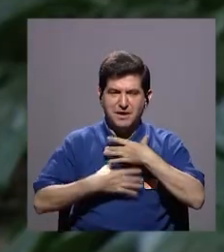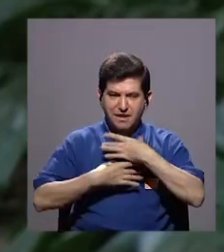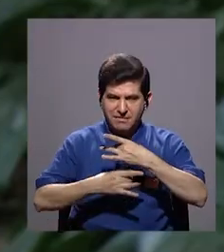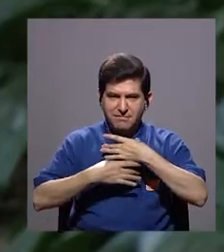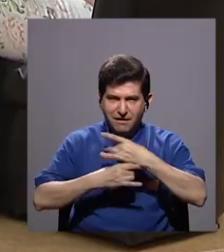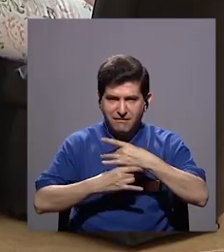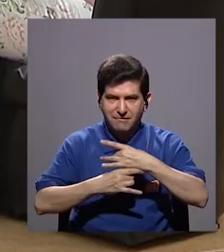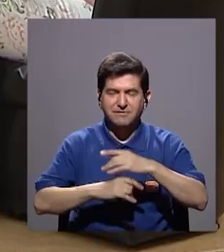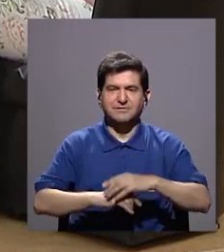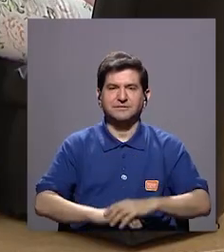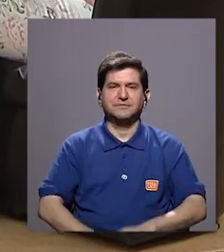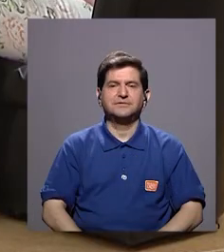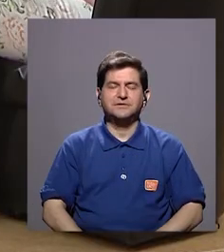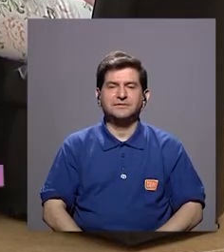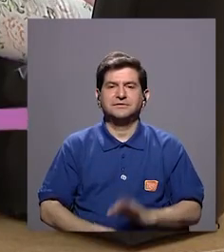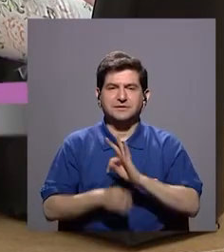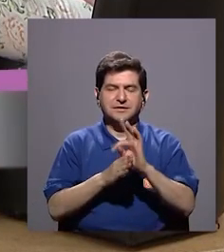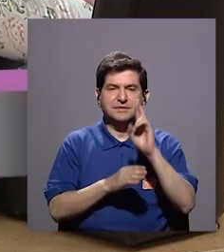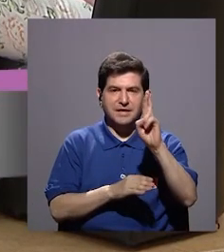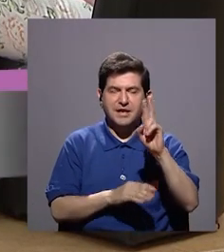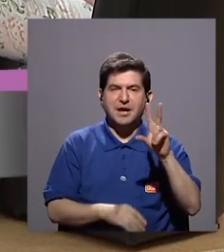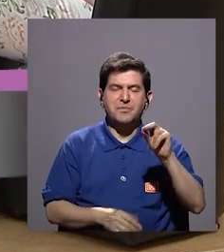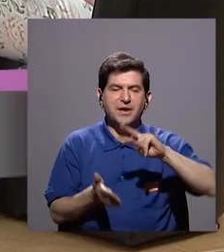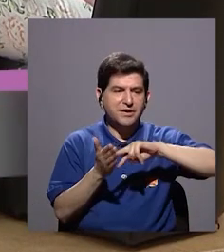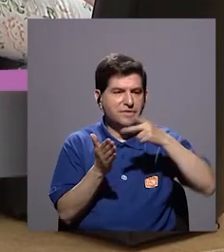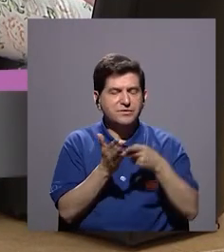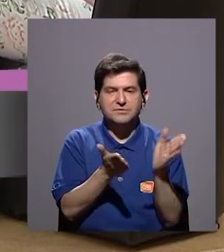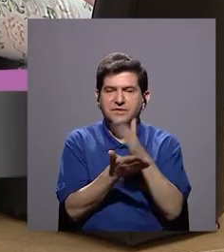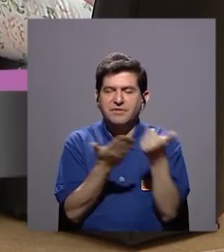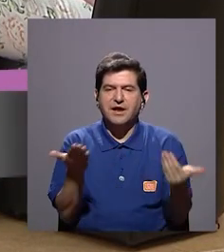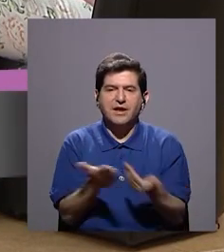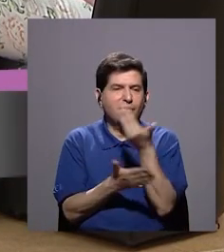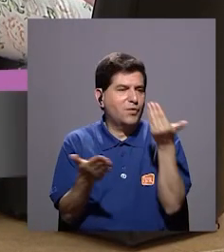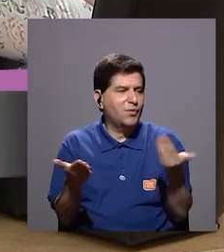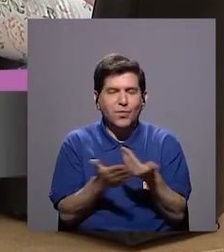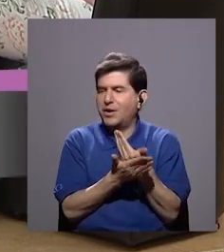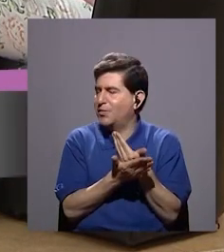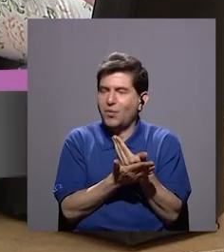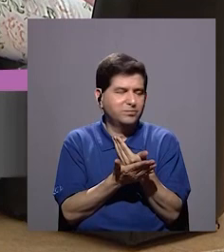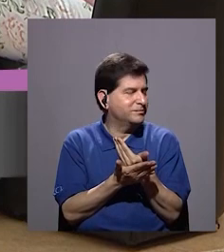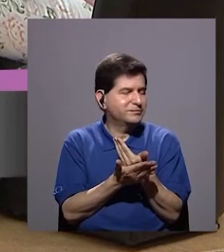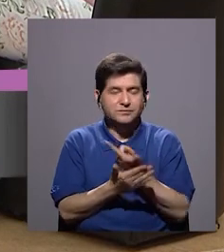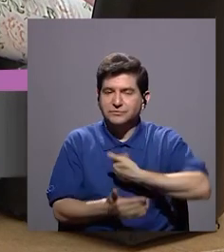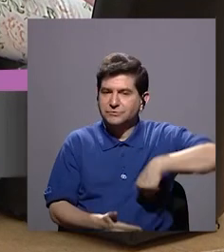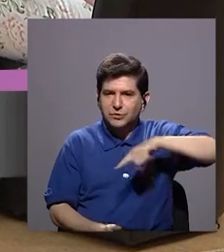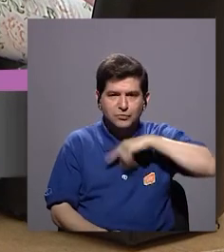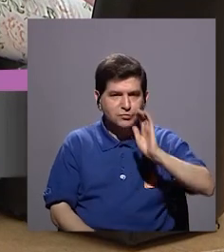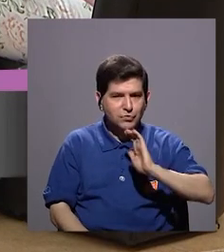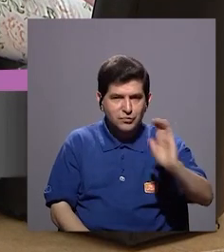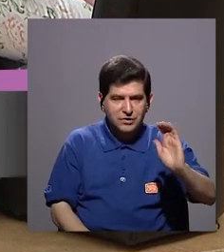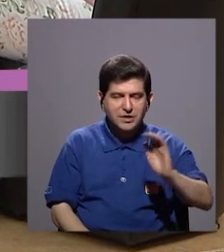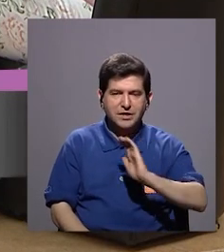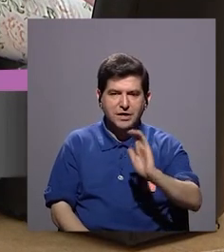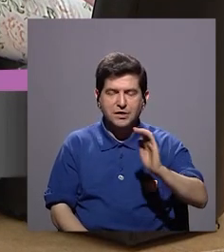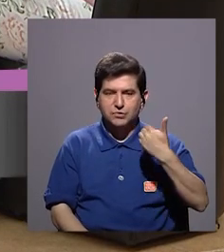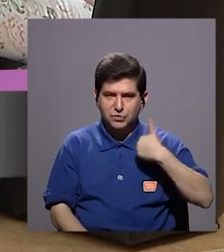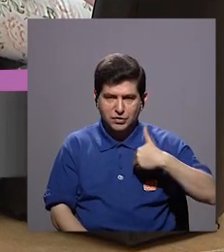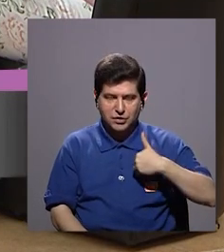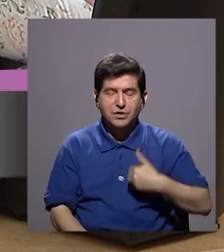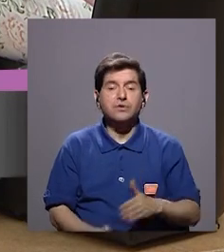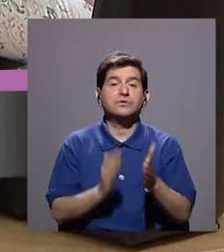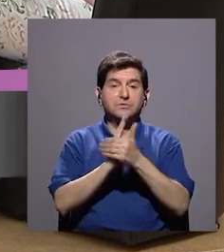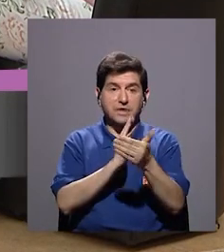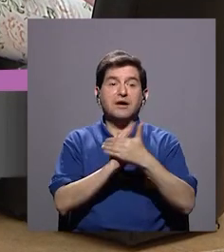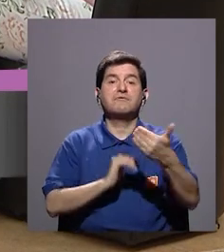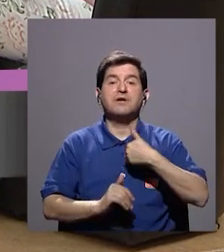llama la atención porque Reiki no es una cosa nueva realmente. Cuando nosotros somos niñas, niños,